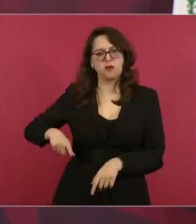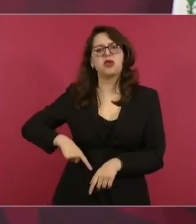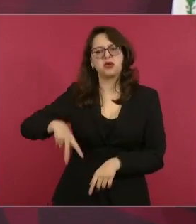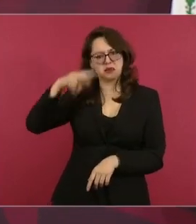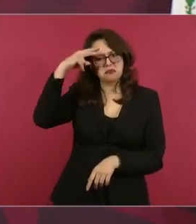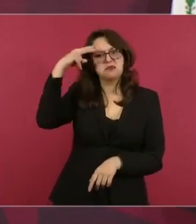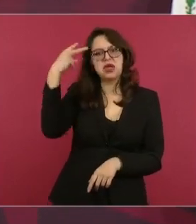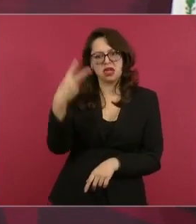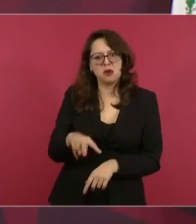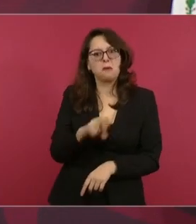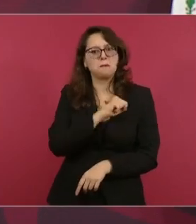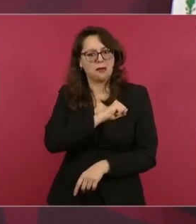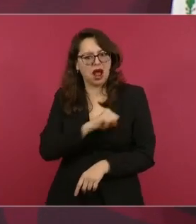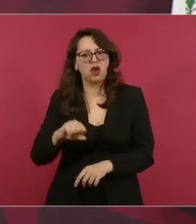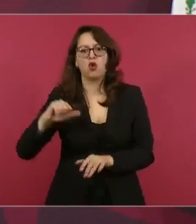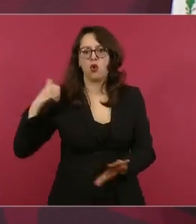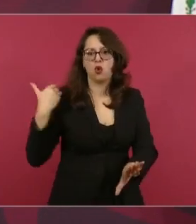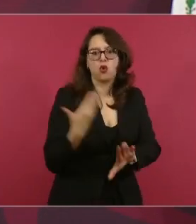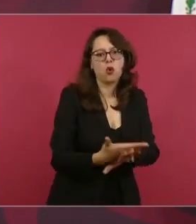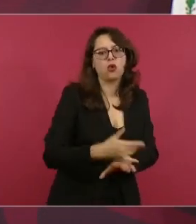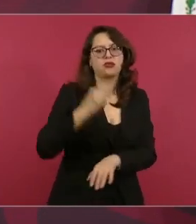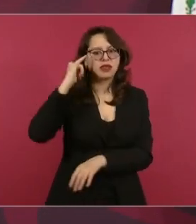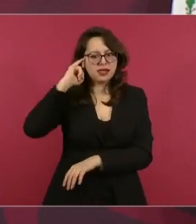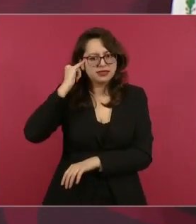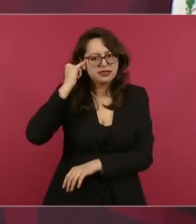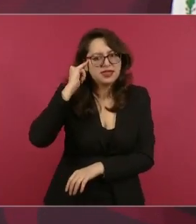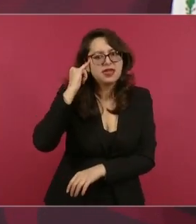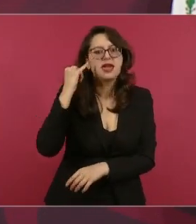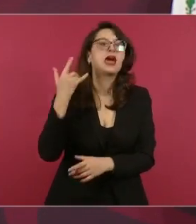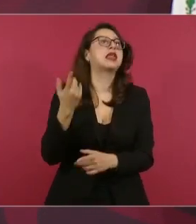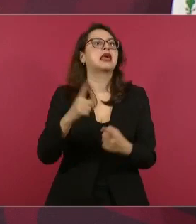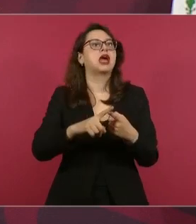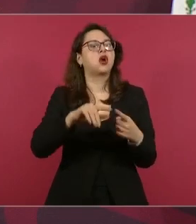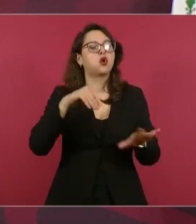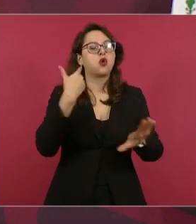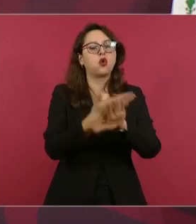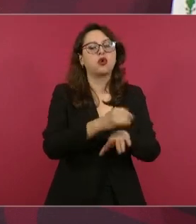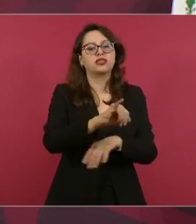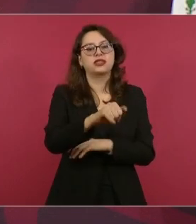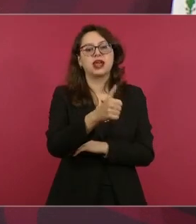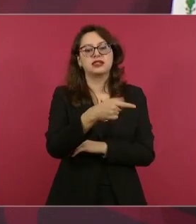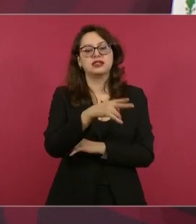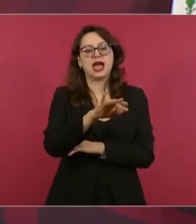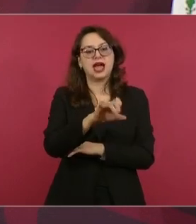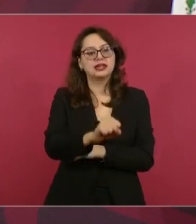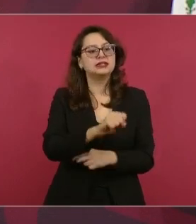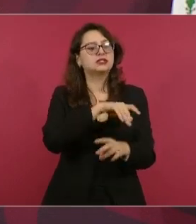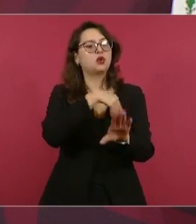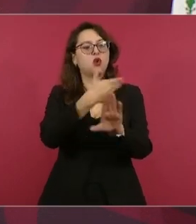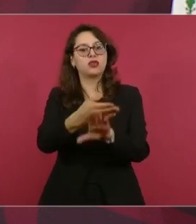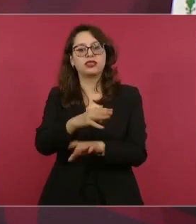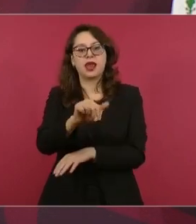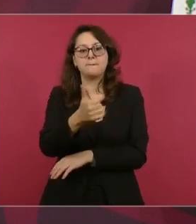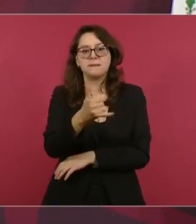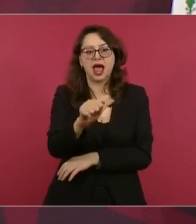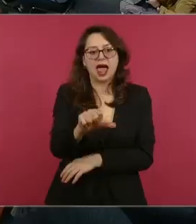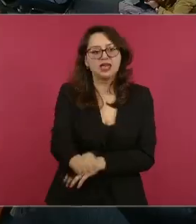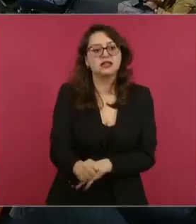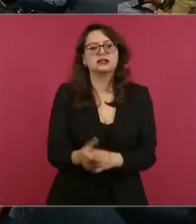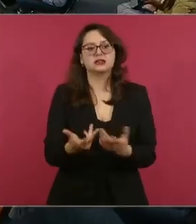La guerra contra los yaquis, la guerra contra los mayas.